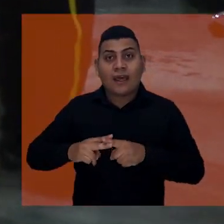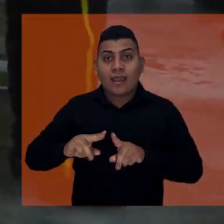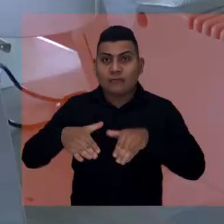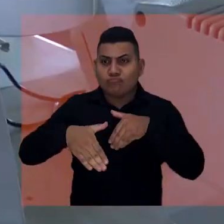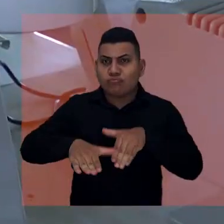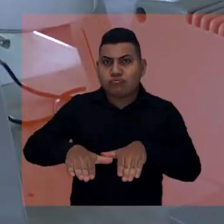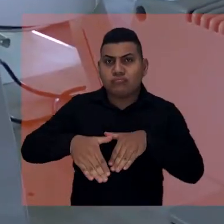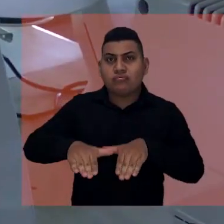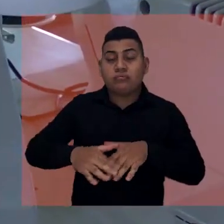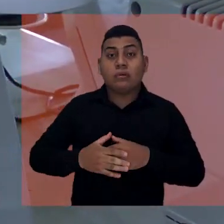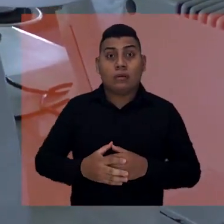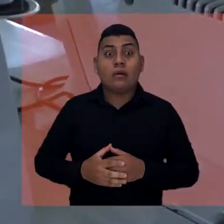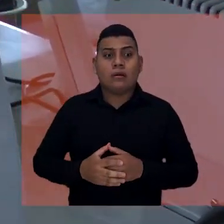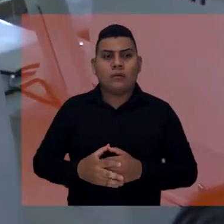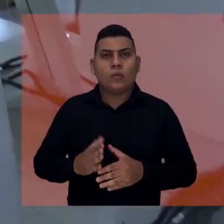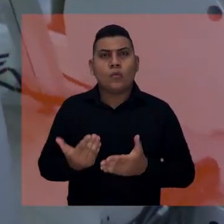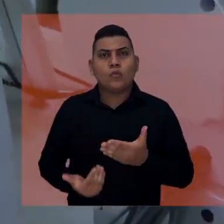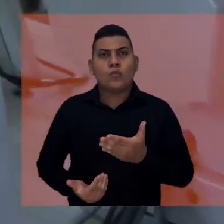de confecciones